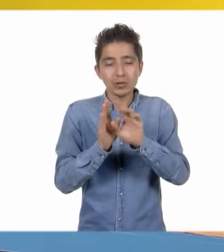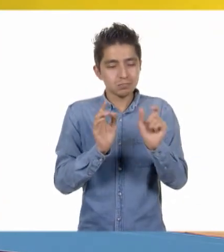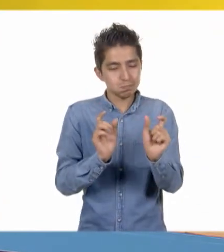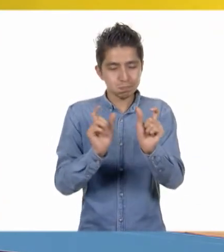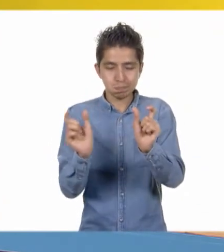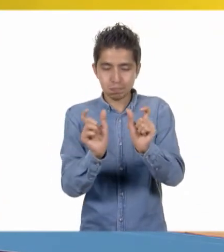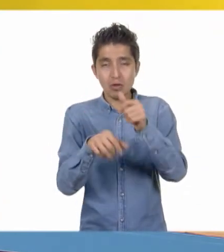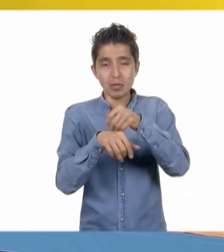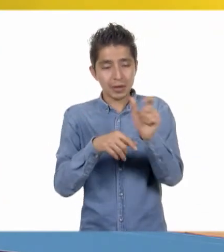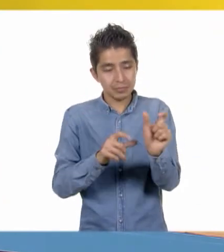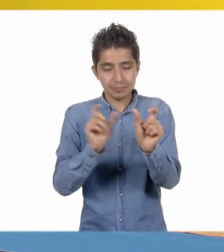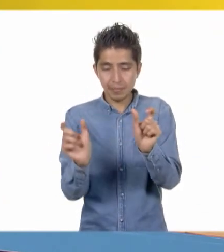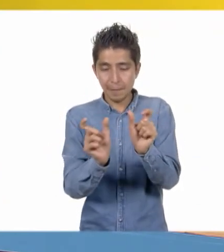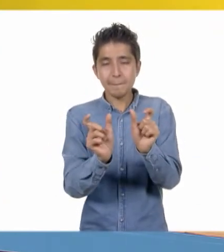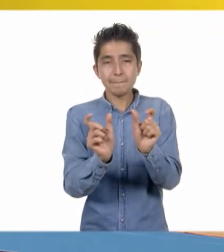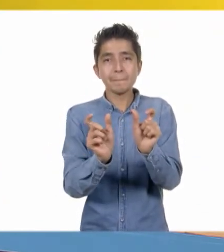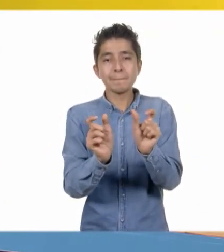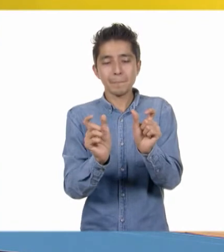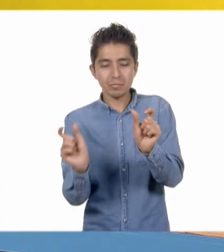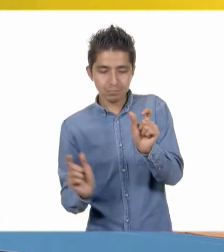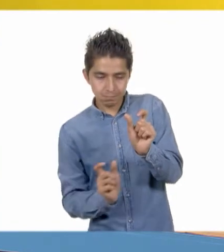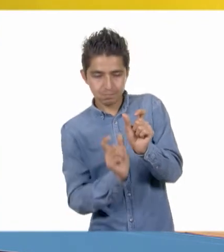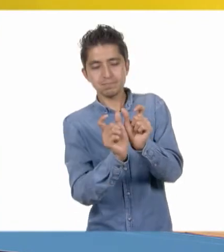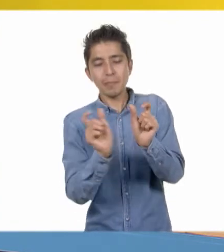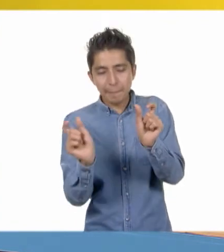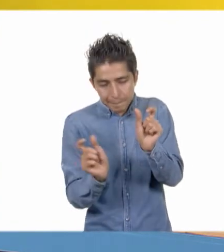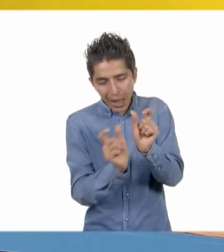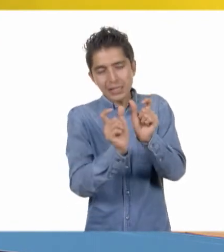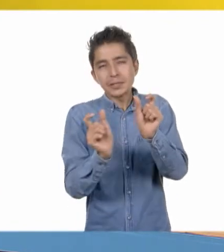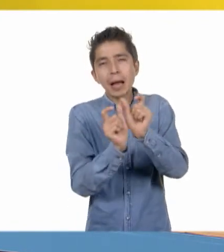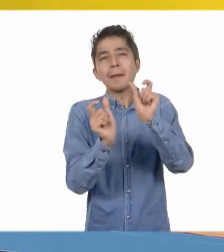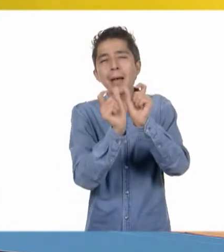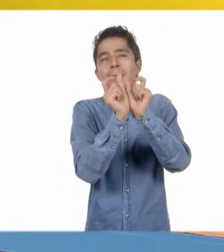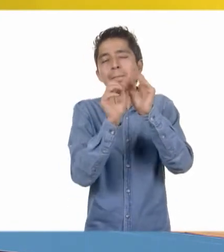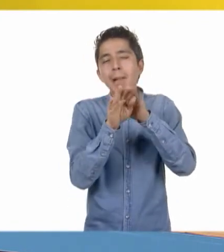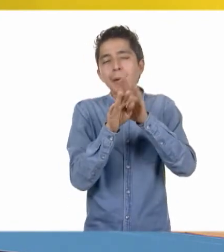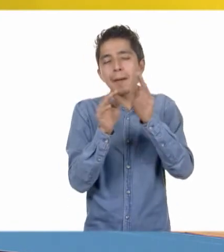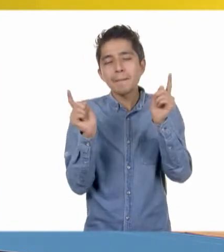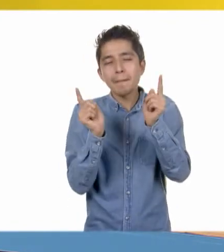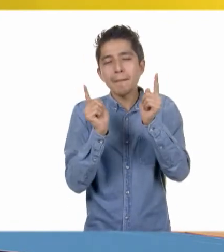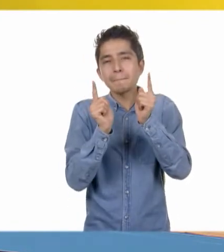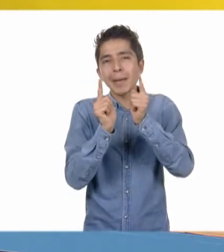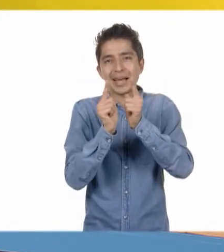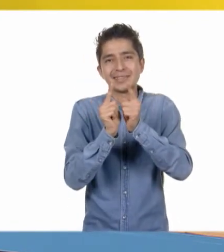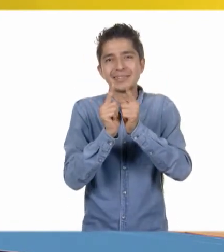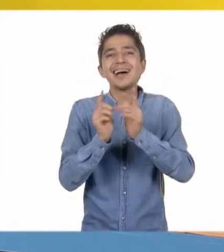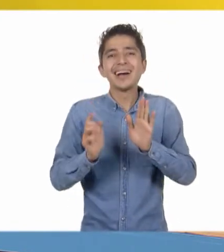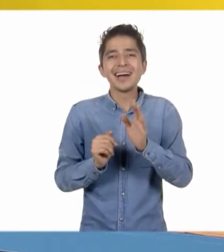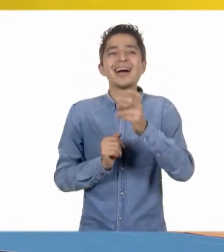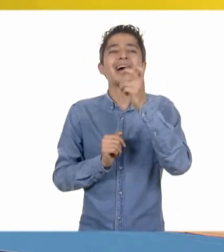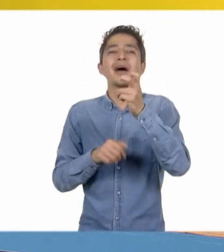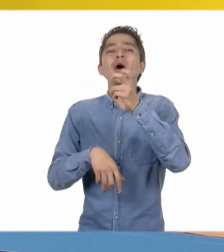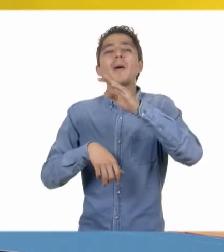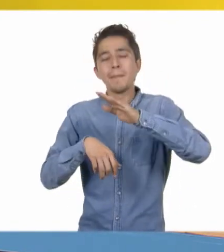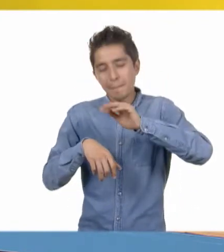entre 2 números decimales en otros más pequeños y luego el que hay entre estos en otros más